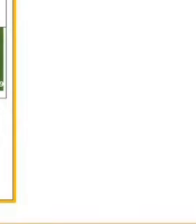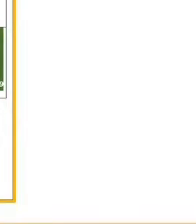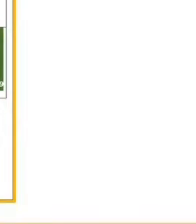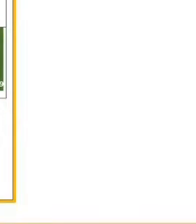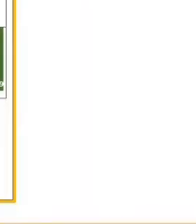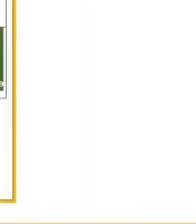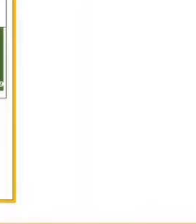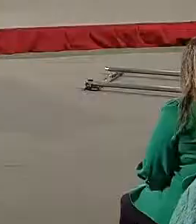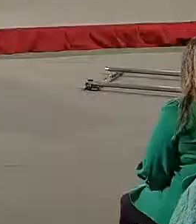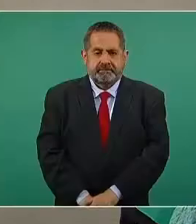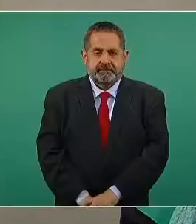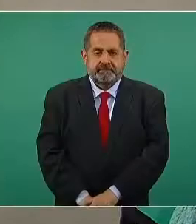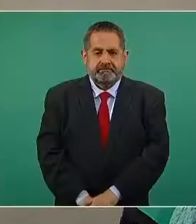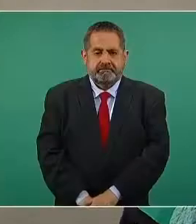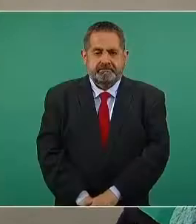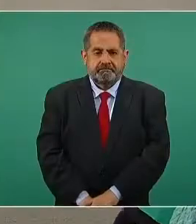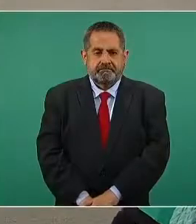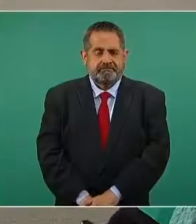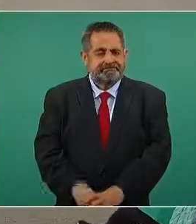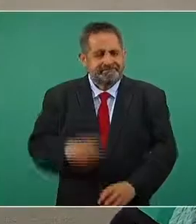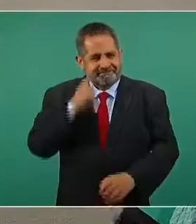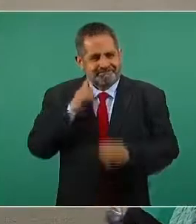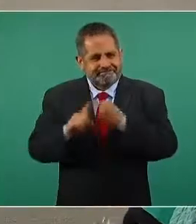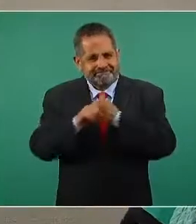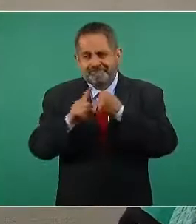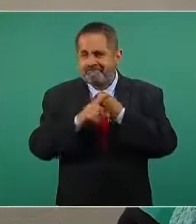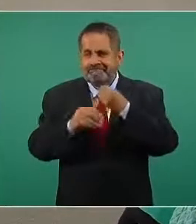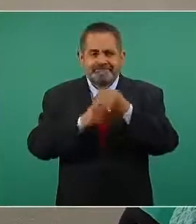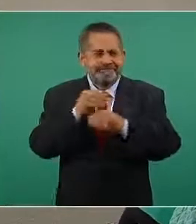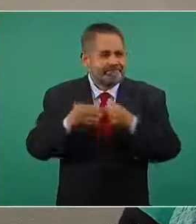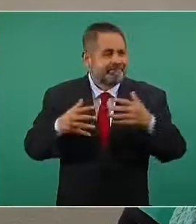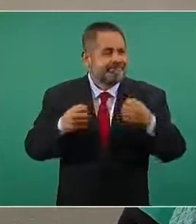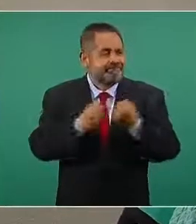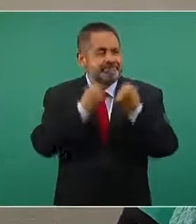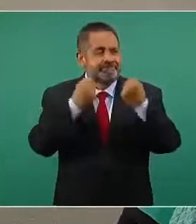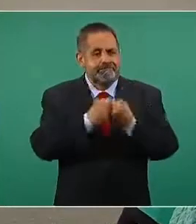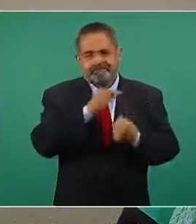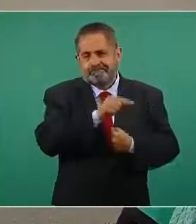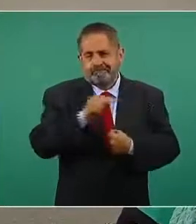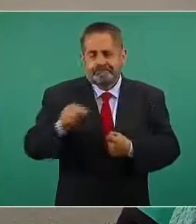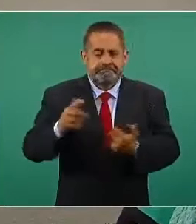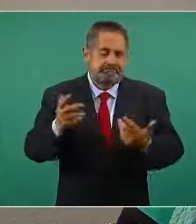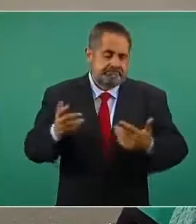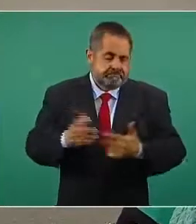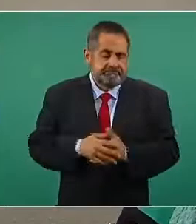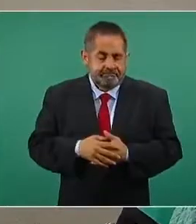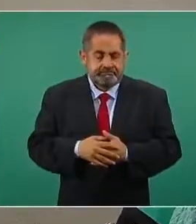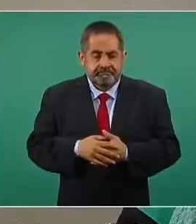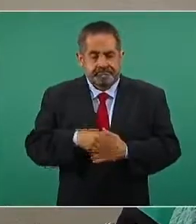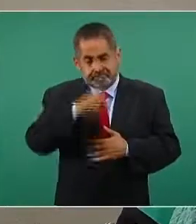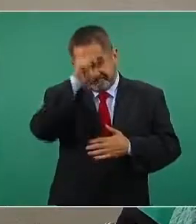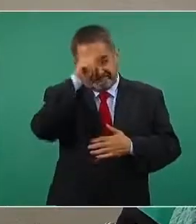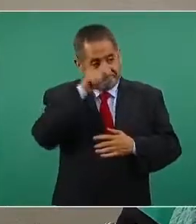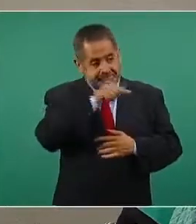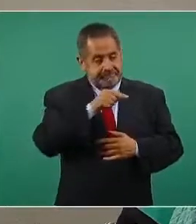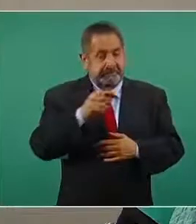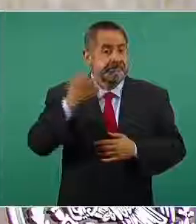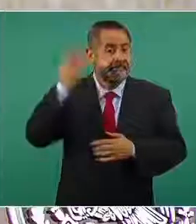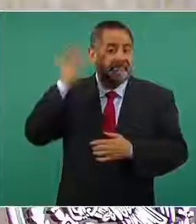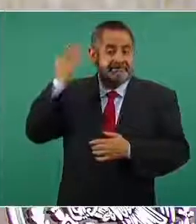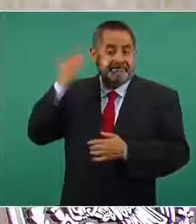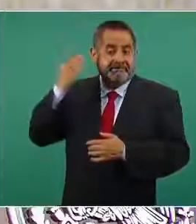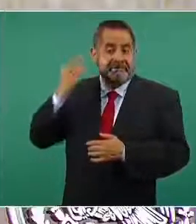conflictos socioambientales causados por esta actividad, la actividad minera. Decirles que anteriormente, con la complicidad